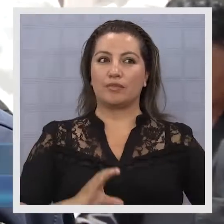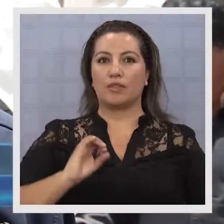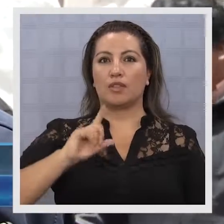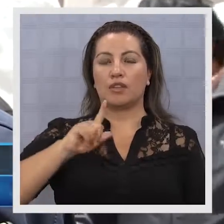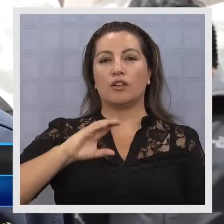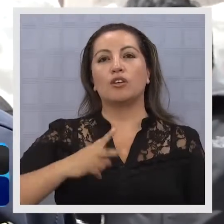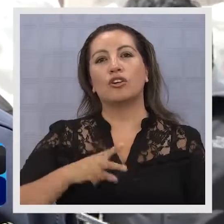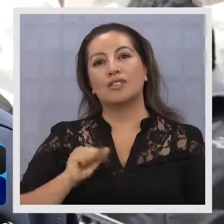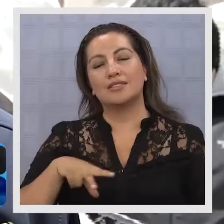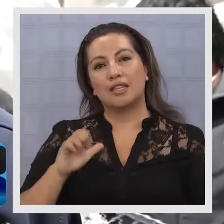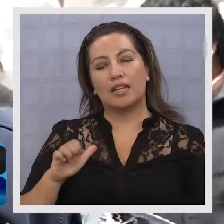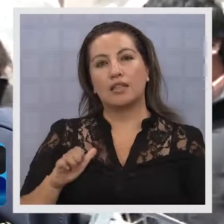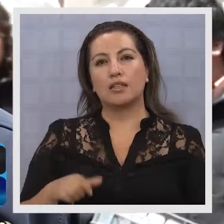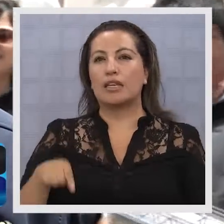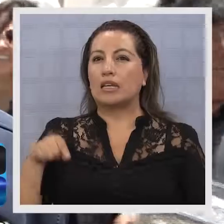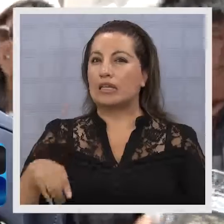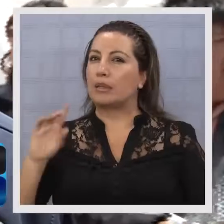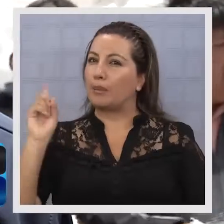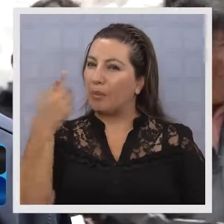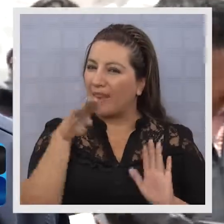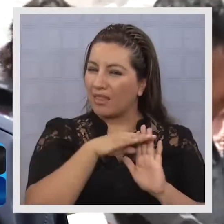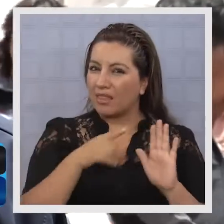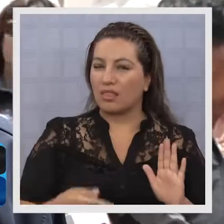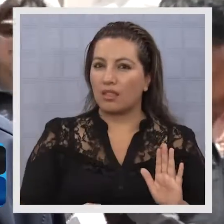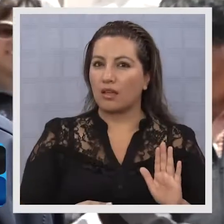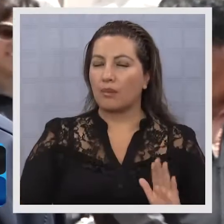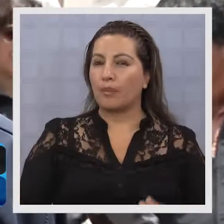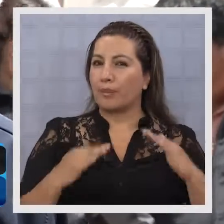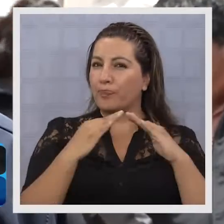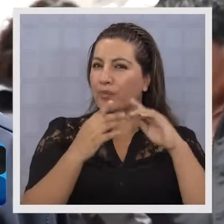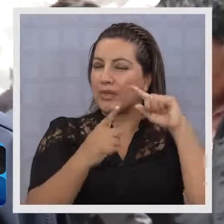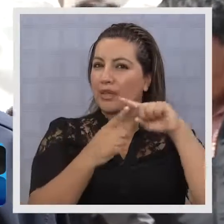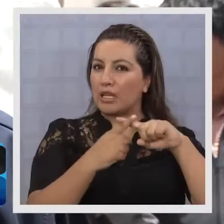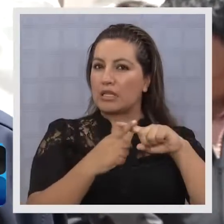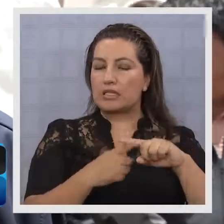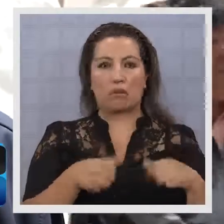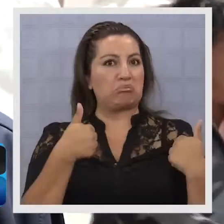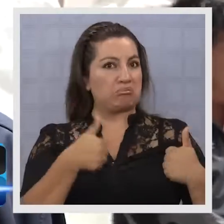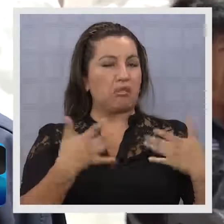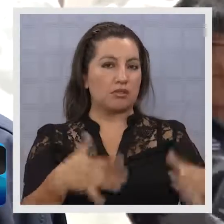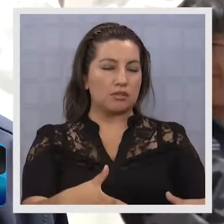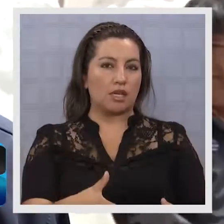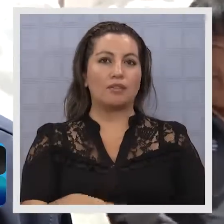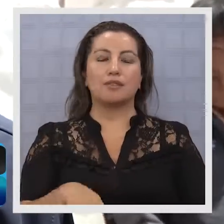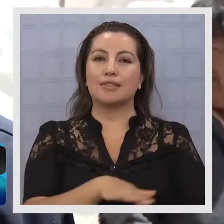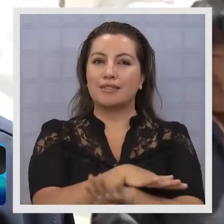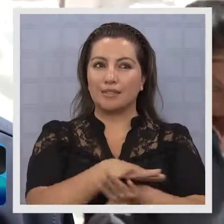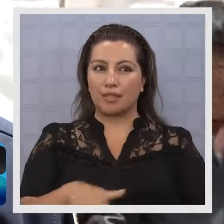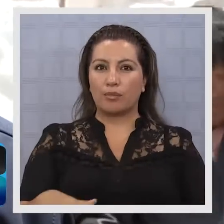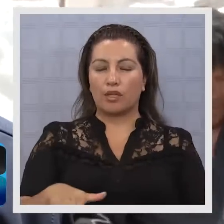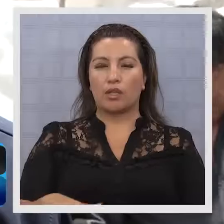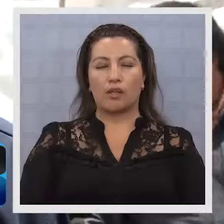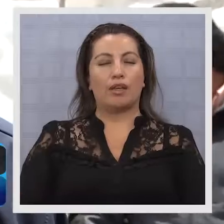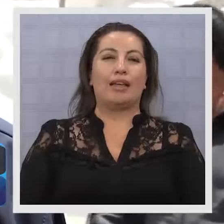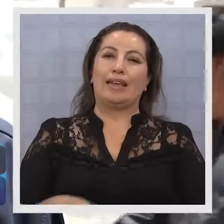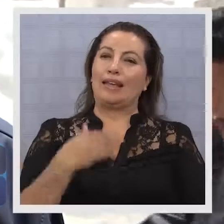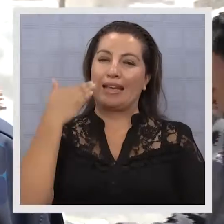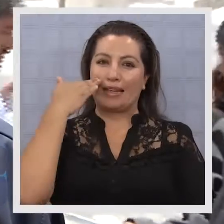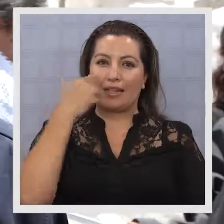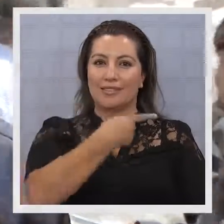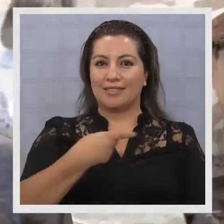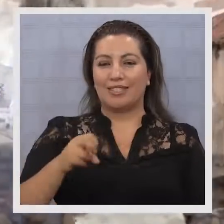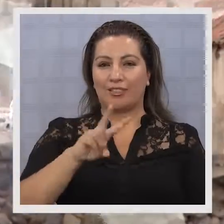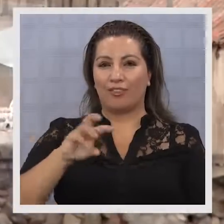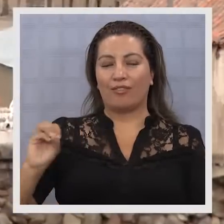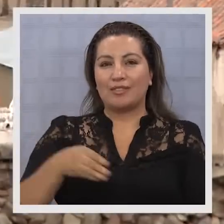Colchane, por lo menos en esta primera etapa, estaría prácticamente terminado con la iglesia de Caraguano, Villacoyo y Ucoma, con un monto total cercano a